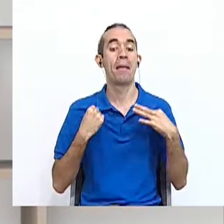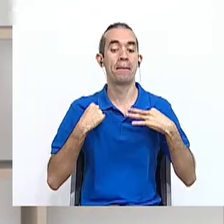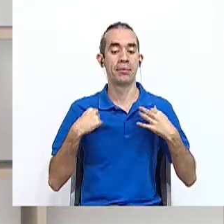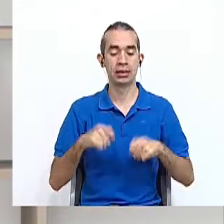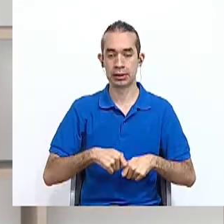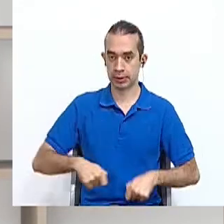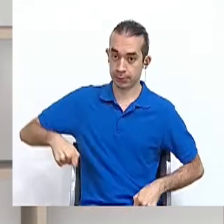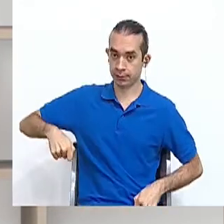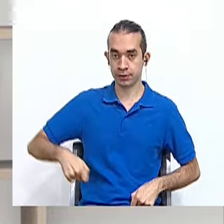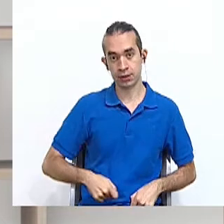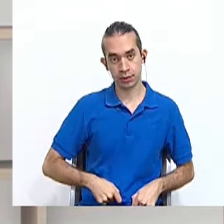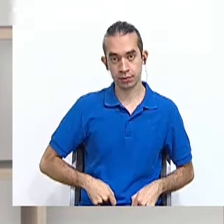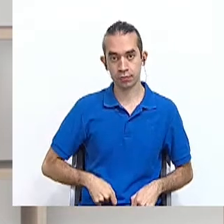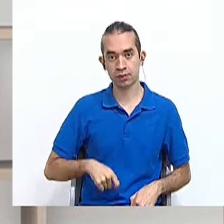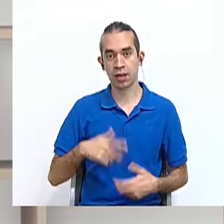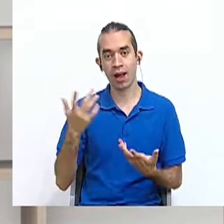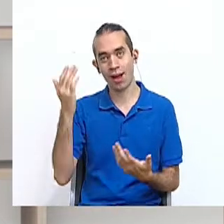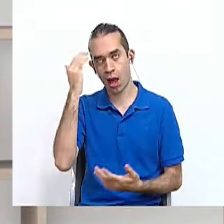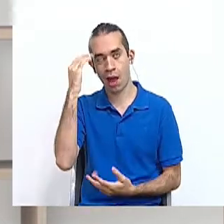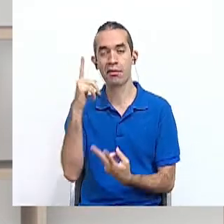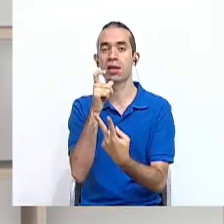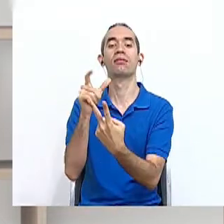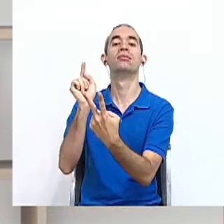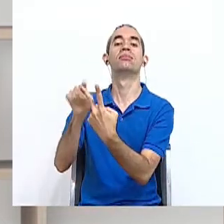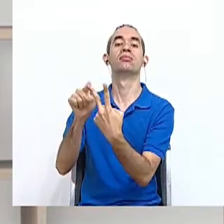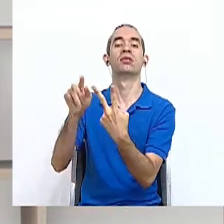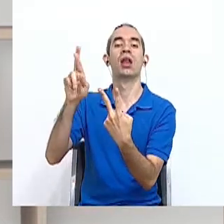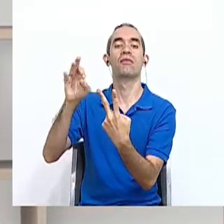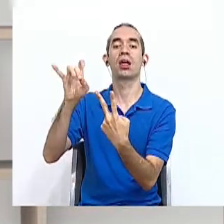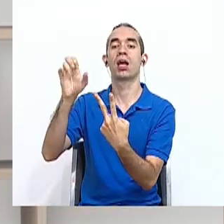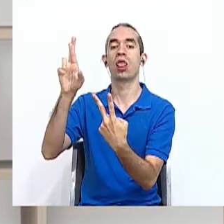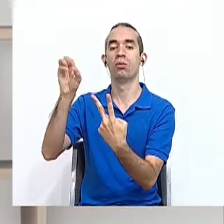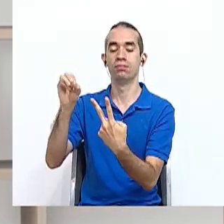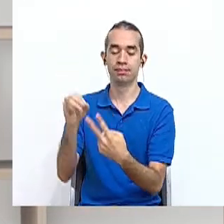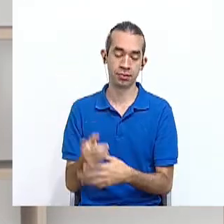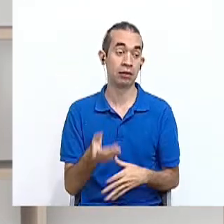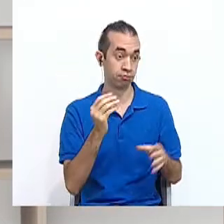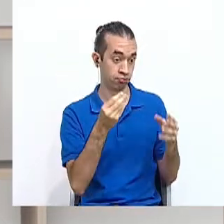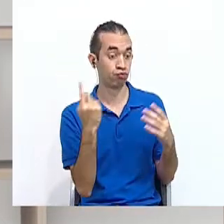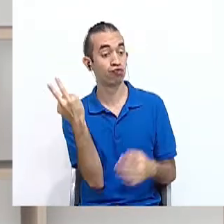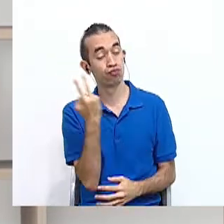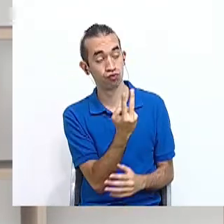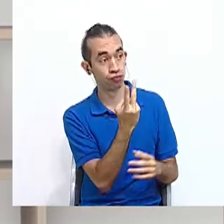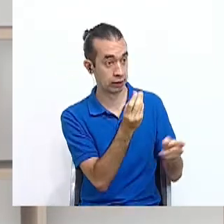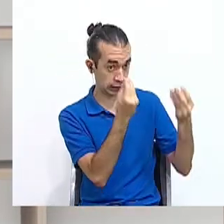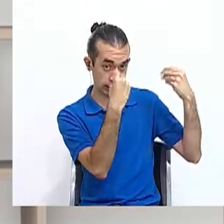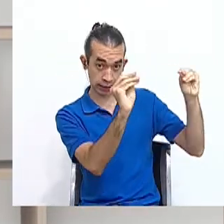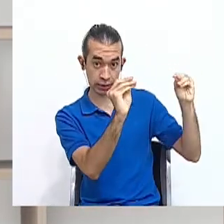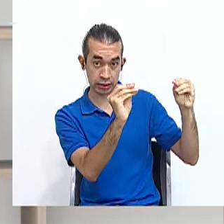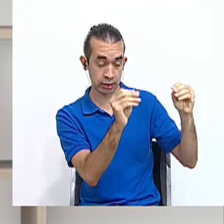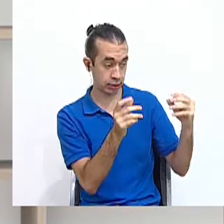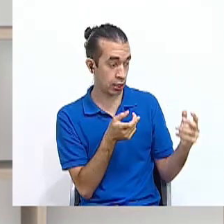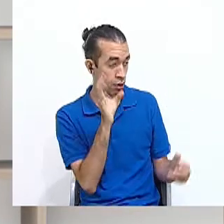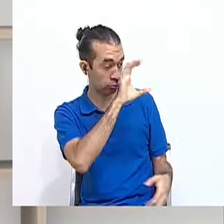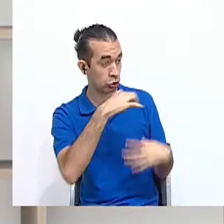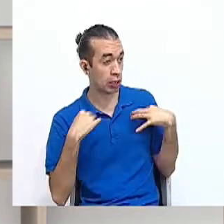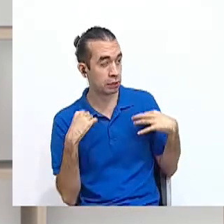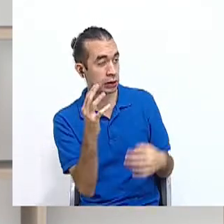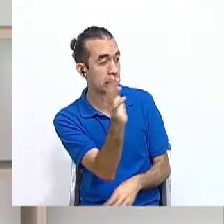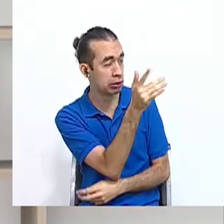correa, es decir, Ricardo. El almacén que visitaron no tenía el tipo de camisas que Ricardo